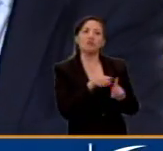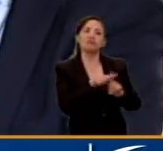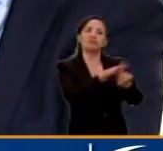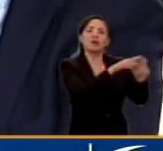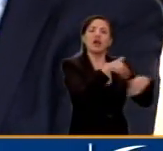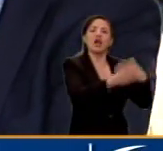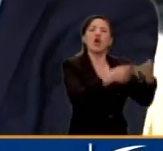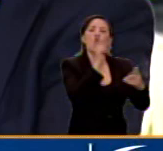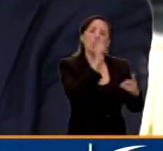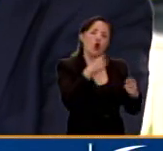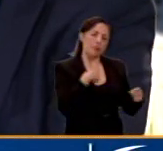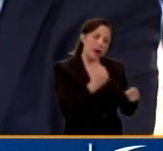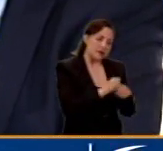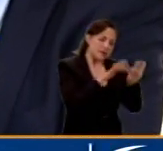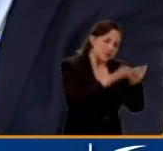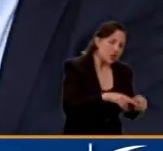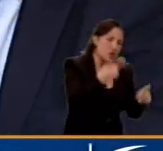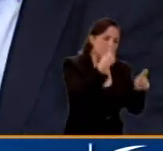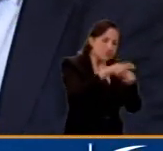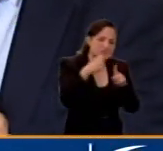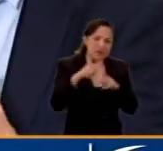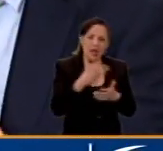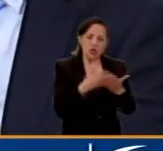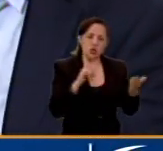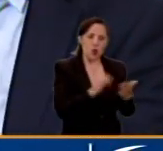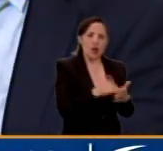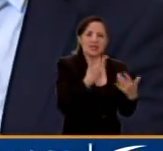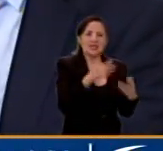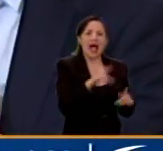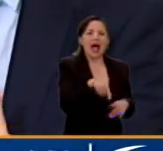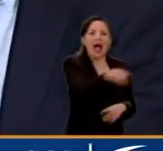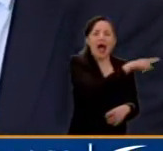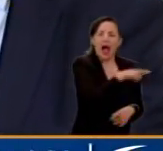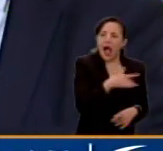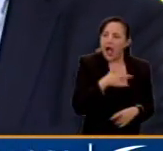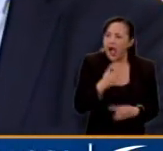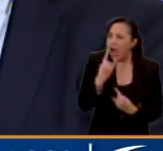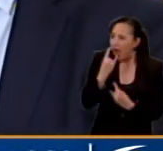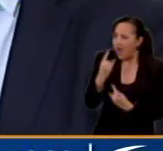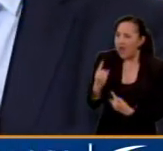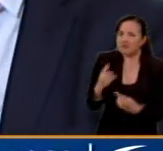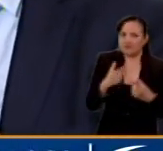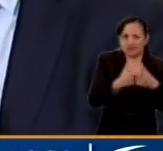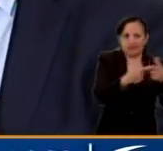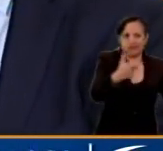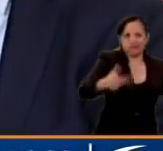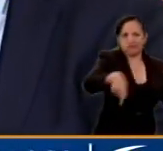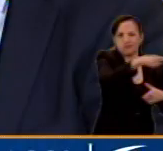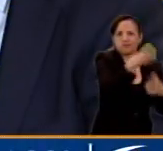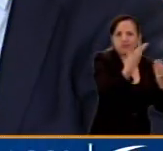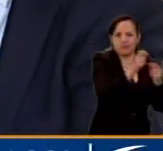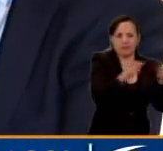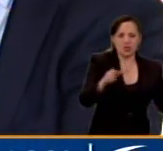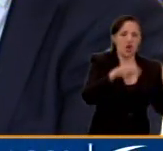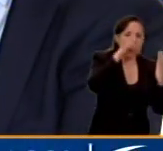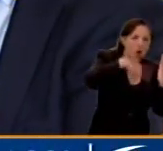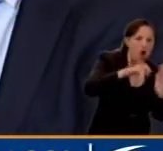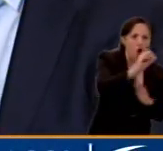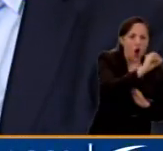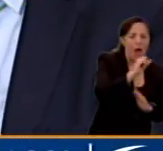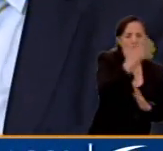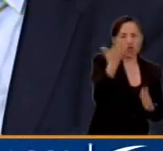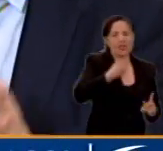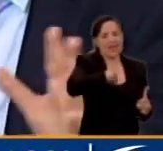Escipión, de Trajano, de Julia Domna, pues ya habían cautivado a una cantidad importante de lectores y de lectoras, tanto en España como